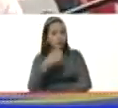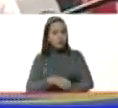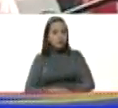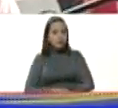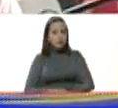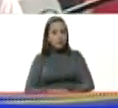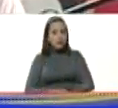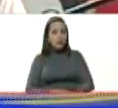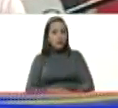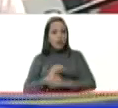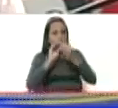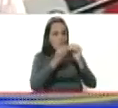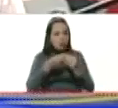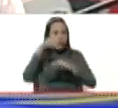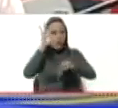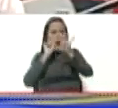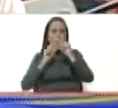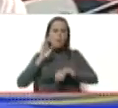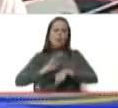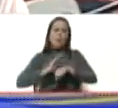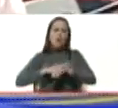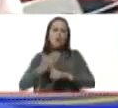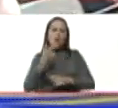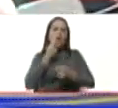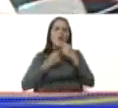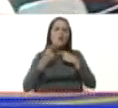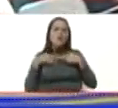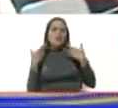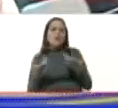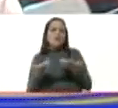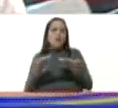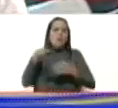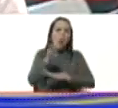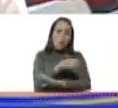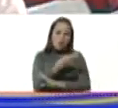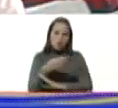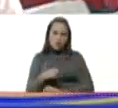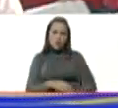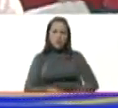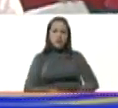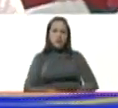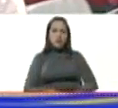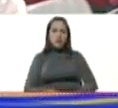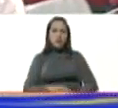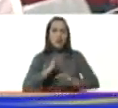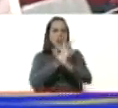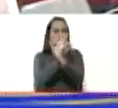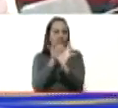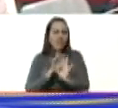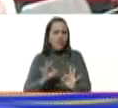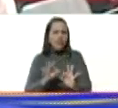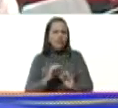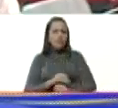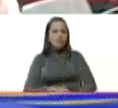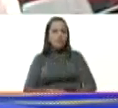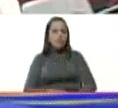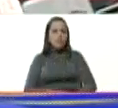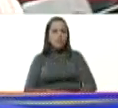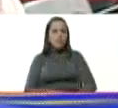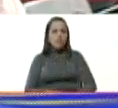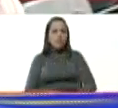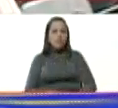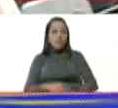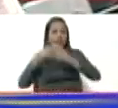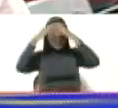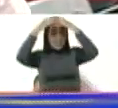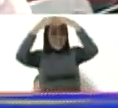se vaya grabando. Porque ¿qué pasa con los colores y qué pasa con la música? Que son elementos que nuestro cerebro